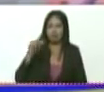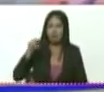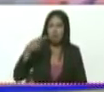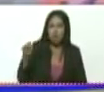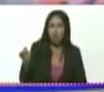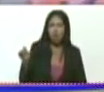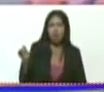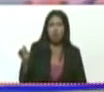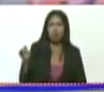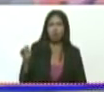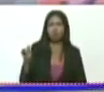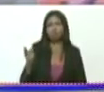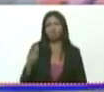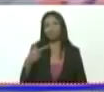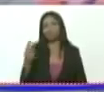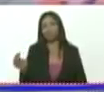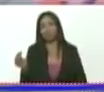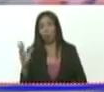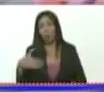Lo que puede venir,